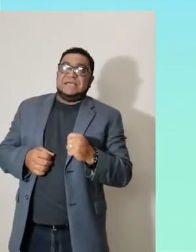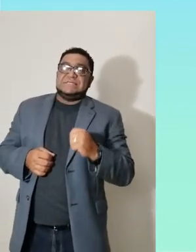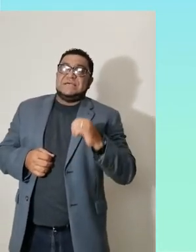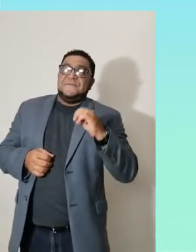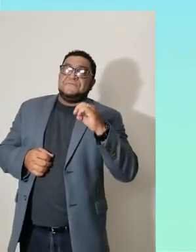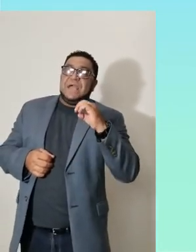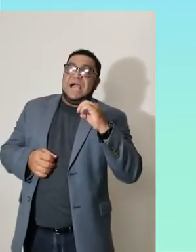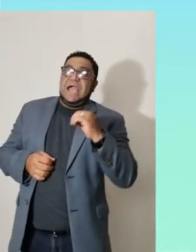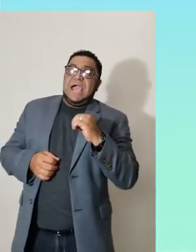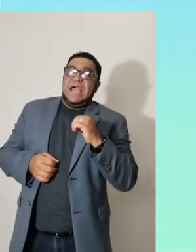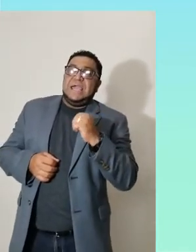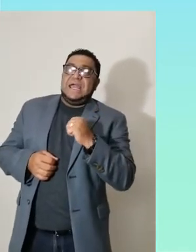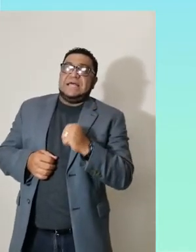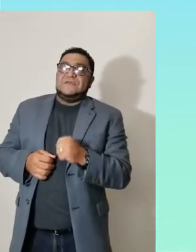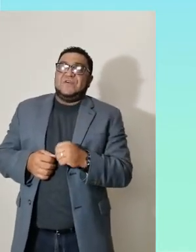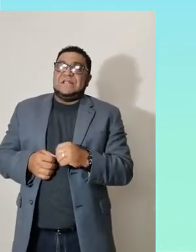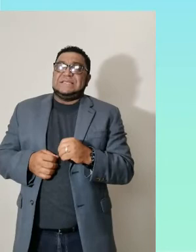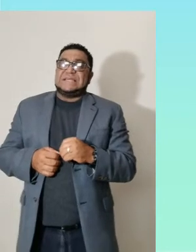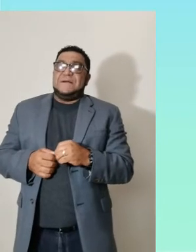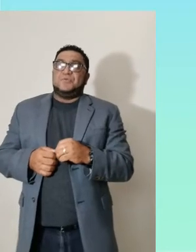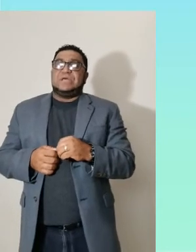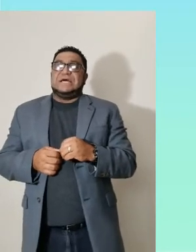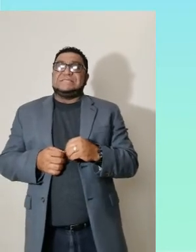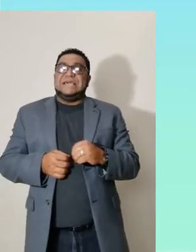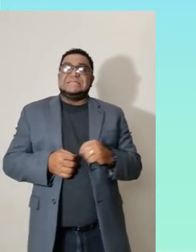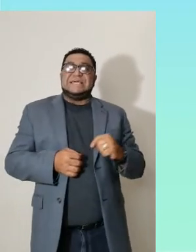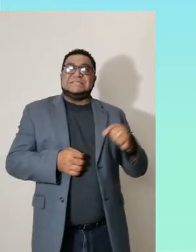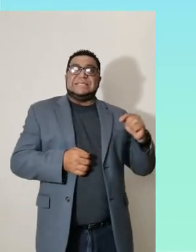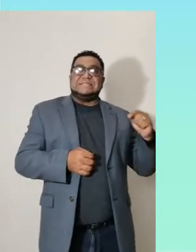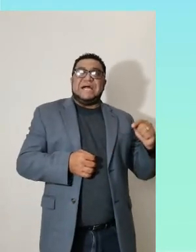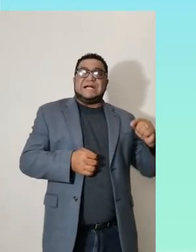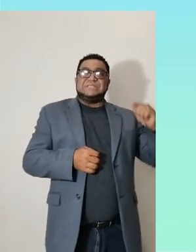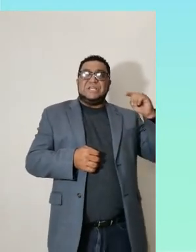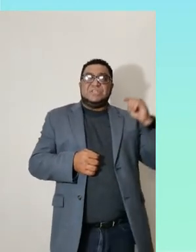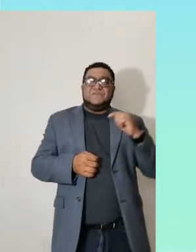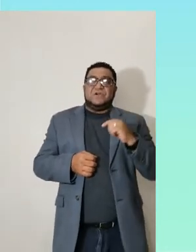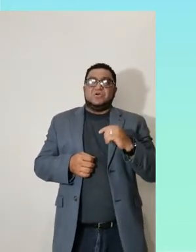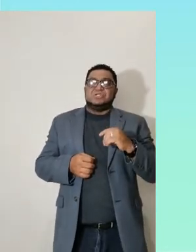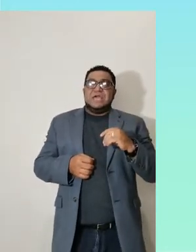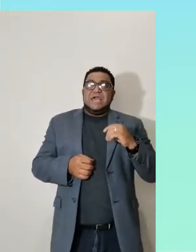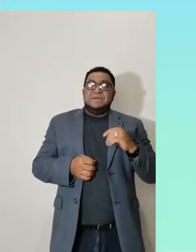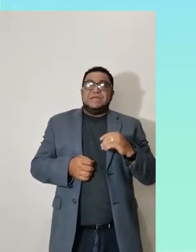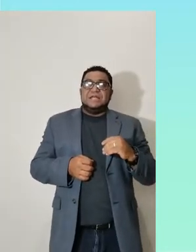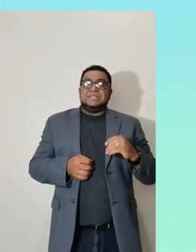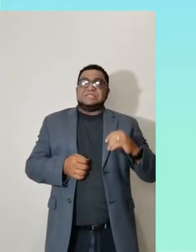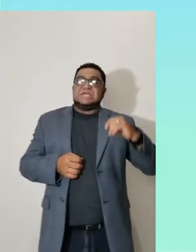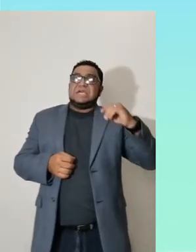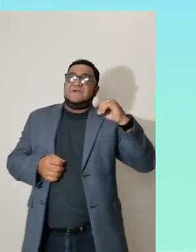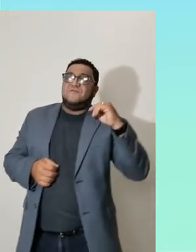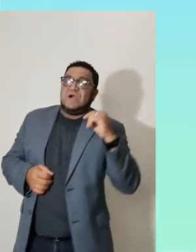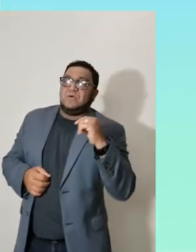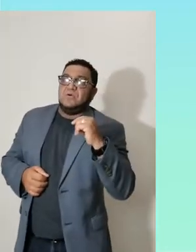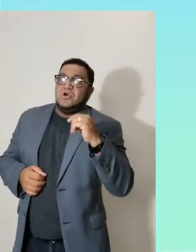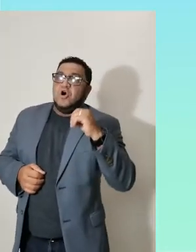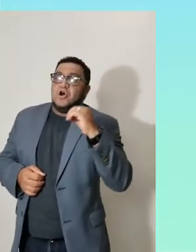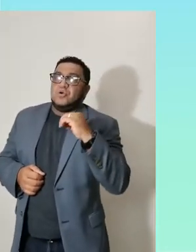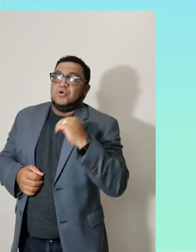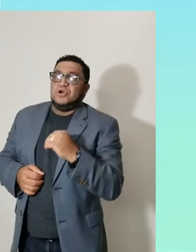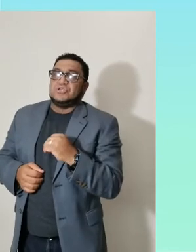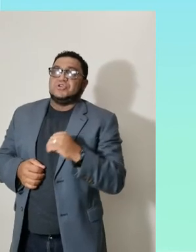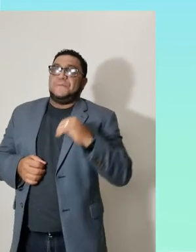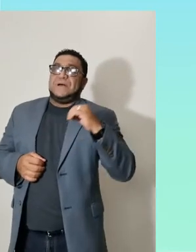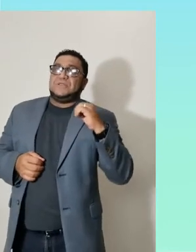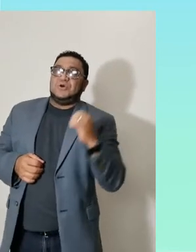lentes en las diferentes campos de las ciencias se destacan científicos eminentes que fueron